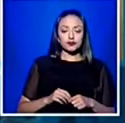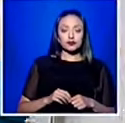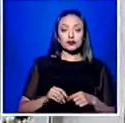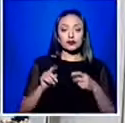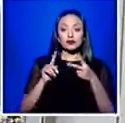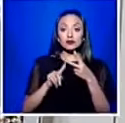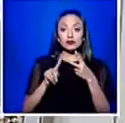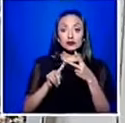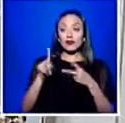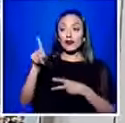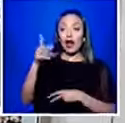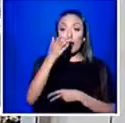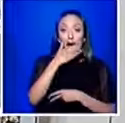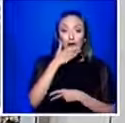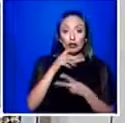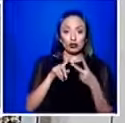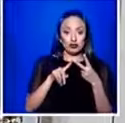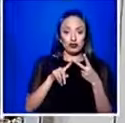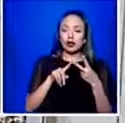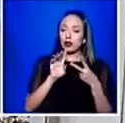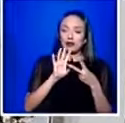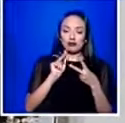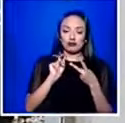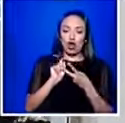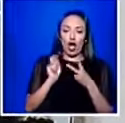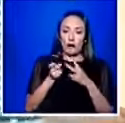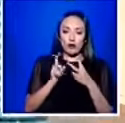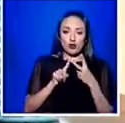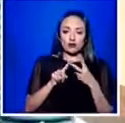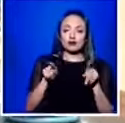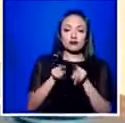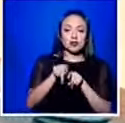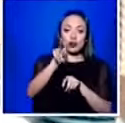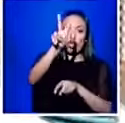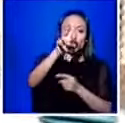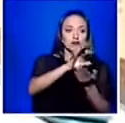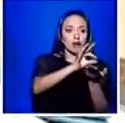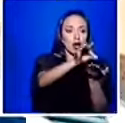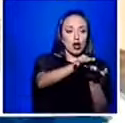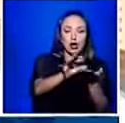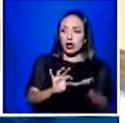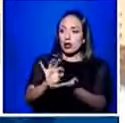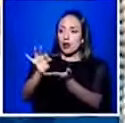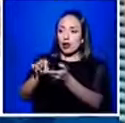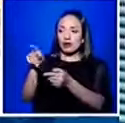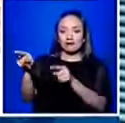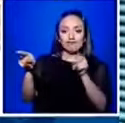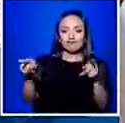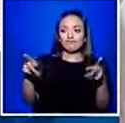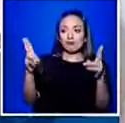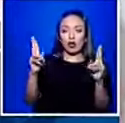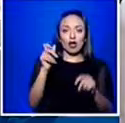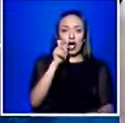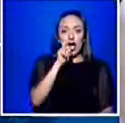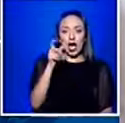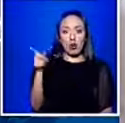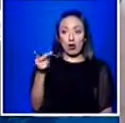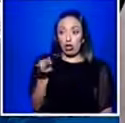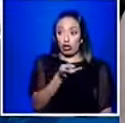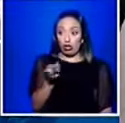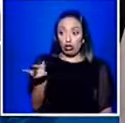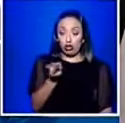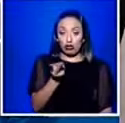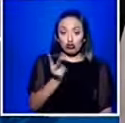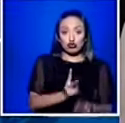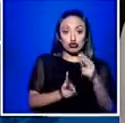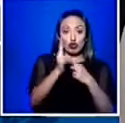En Ambato la situación tampoco ha cambiado y siguen siendo las parroquias Martínez y Atahualpa las más afectadas por la sequía. En ambas los